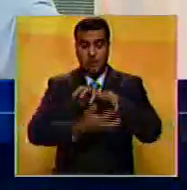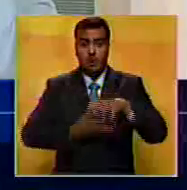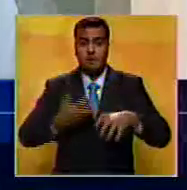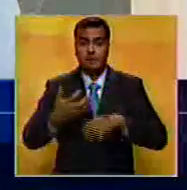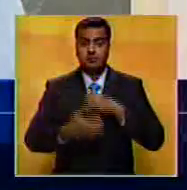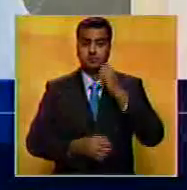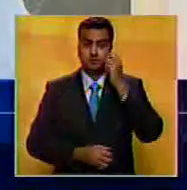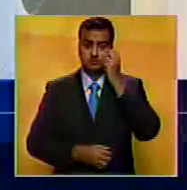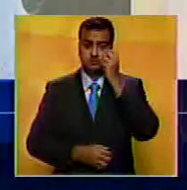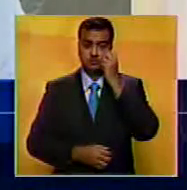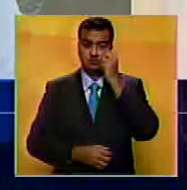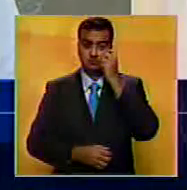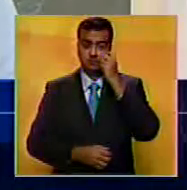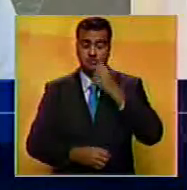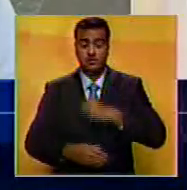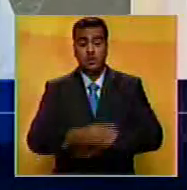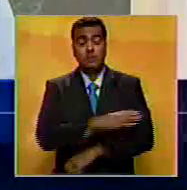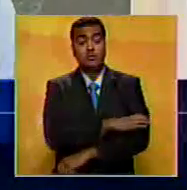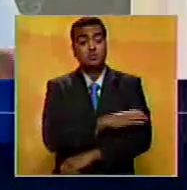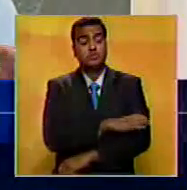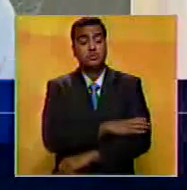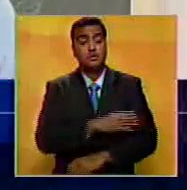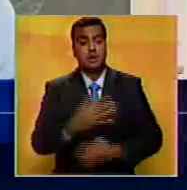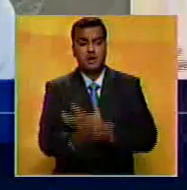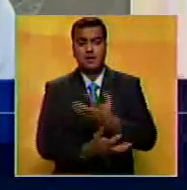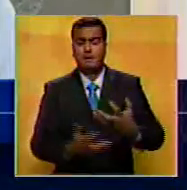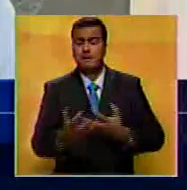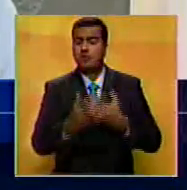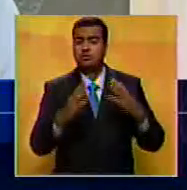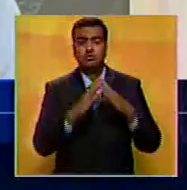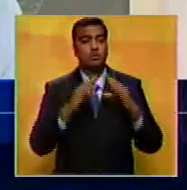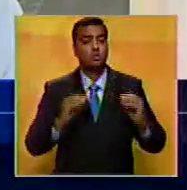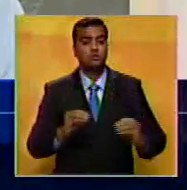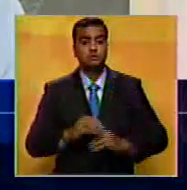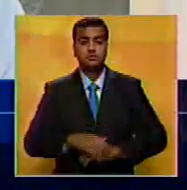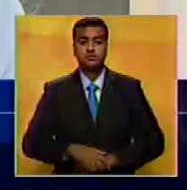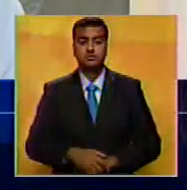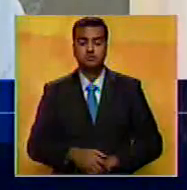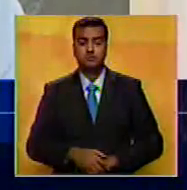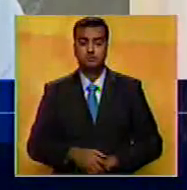violencia. La derecha ha quemado todas sus naves.